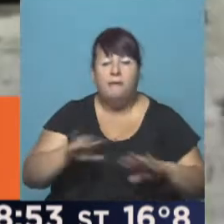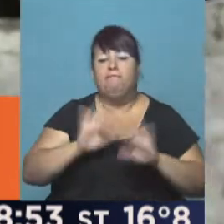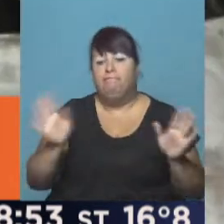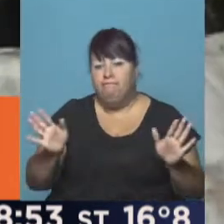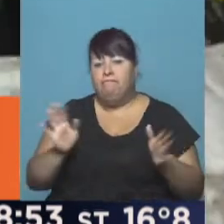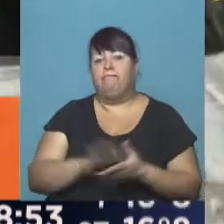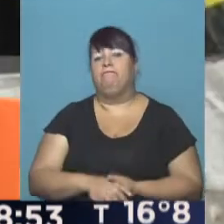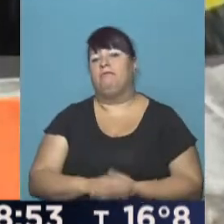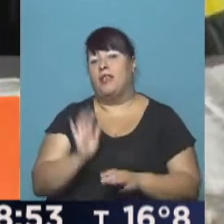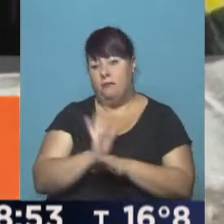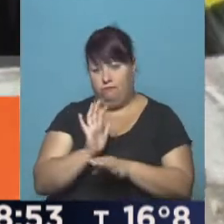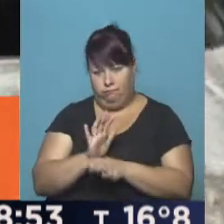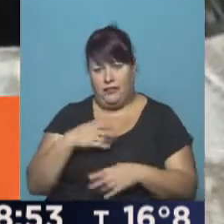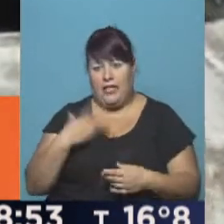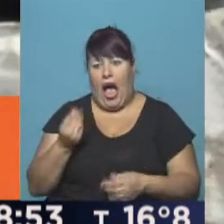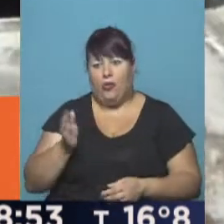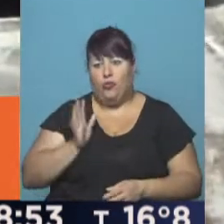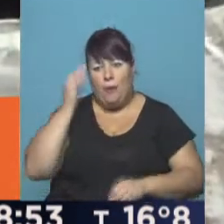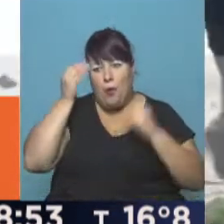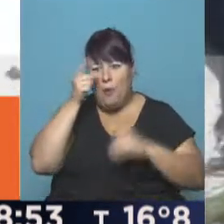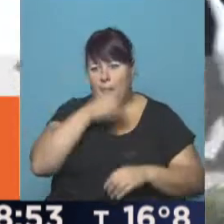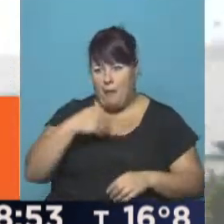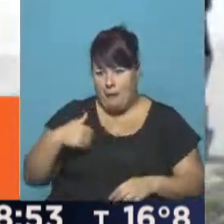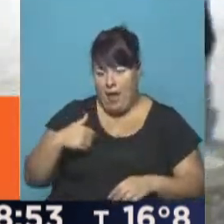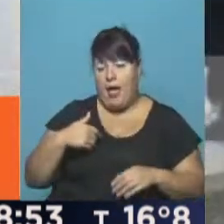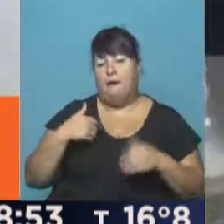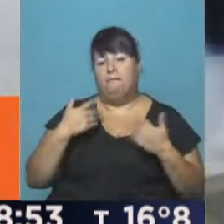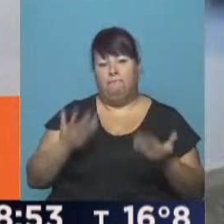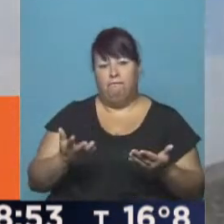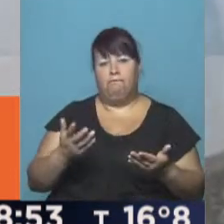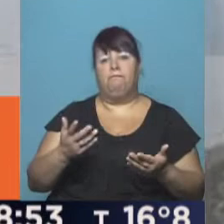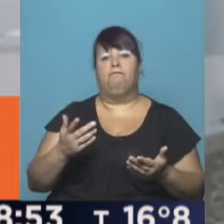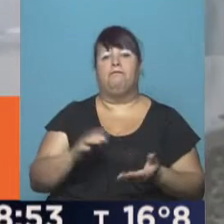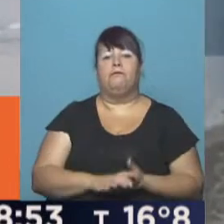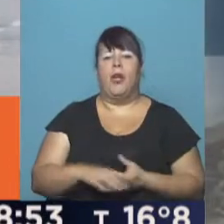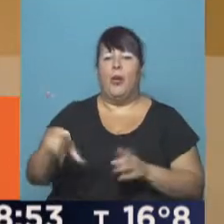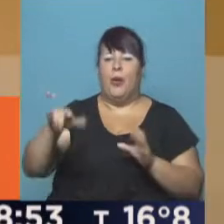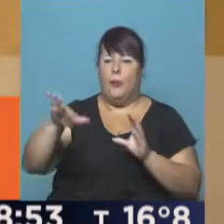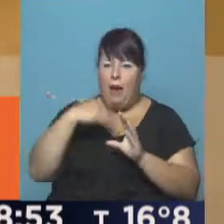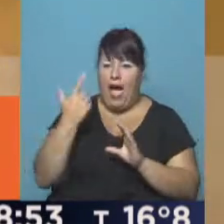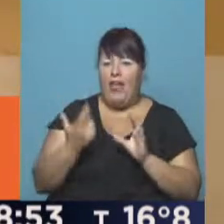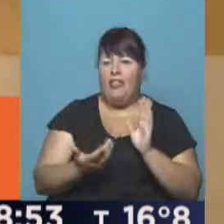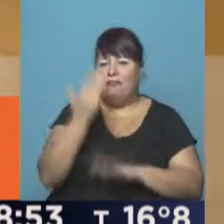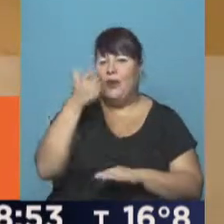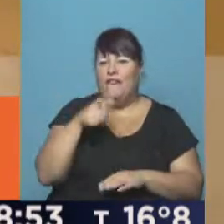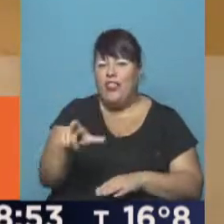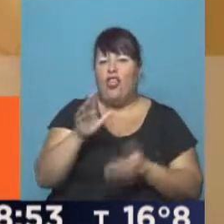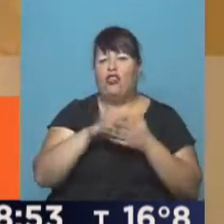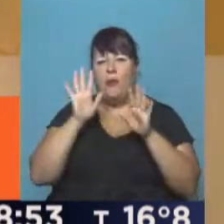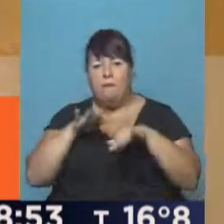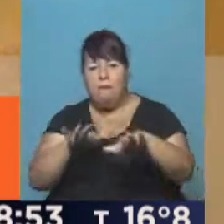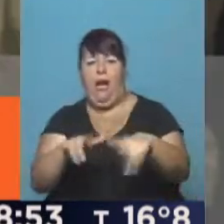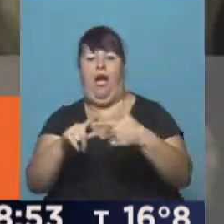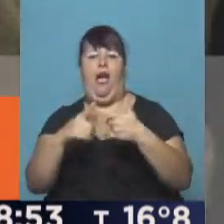Entonces, digamos que estaba súper asustada por ellos. Entonces me llegan videos de lo que son las